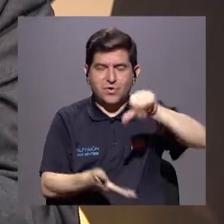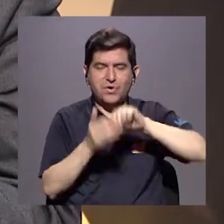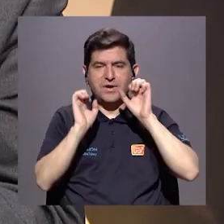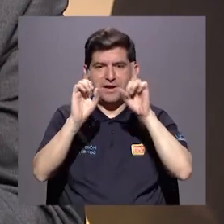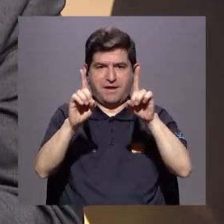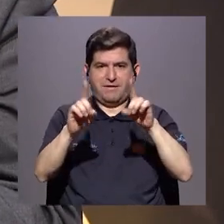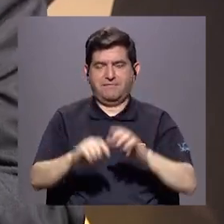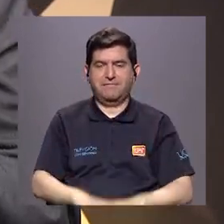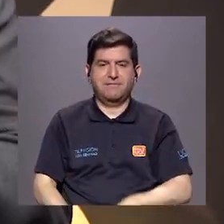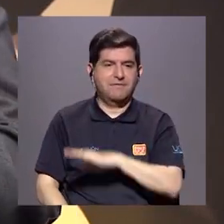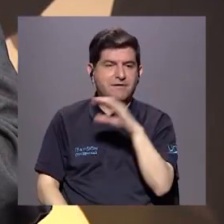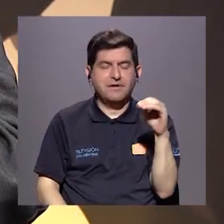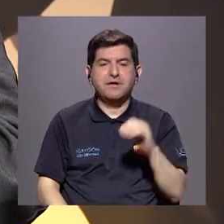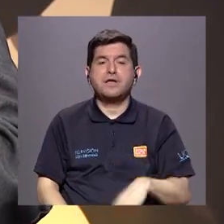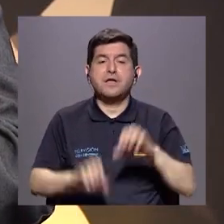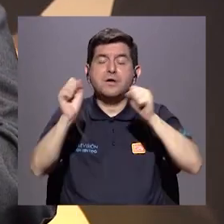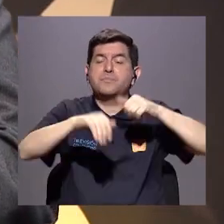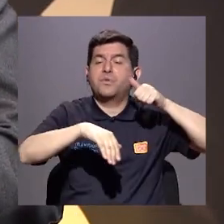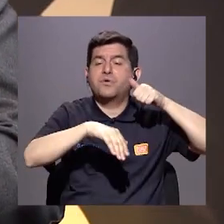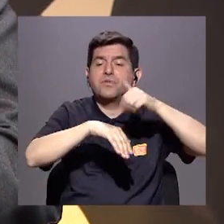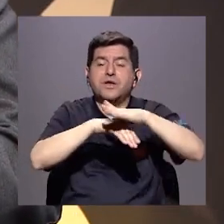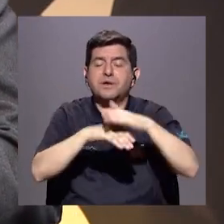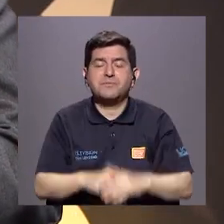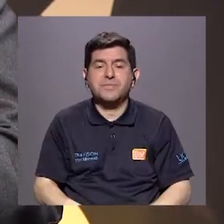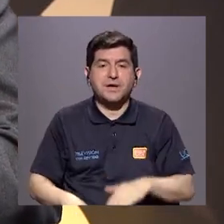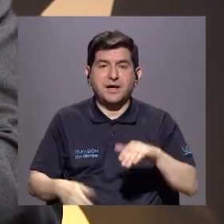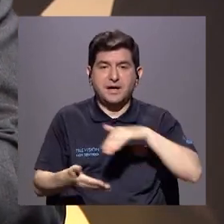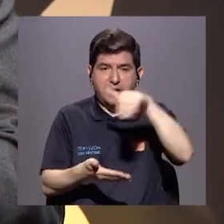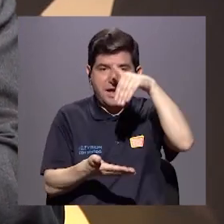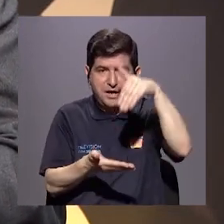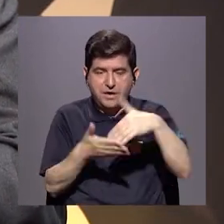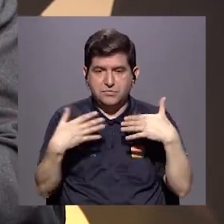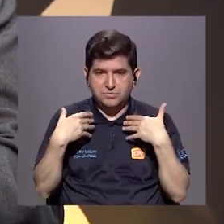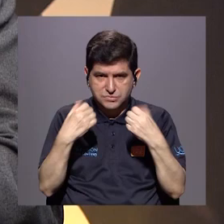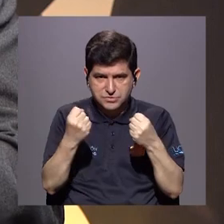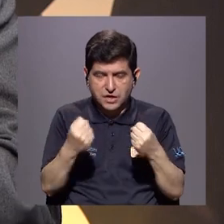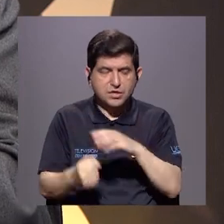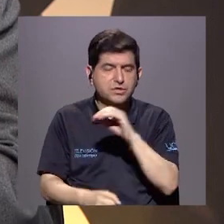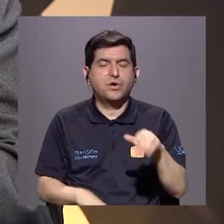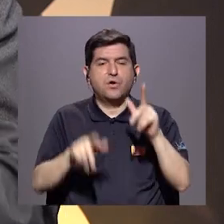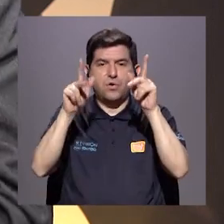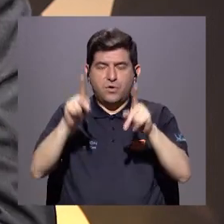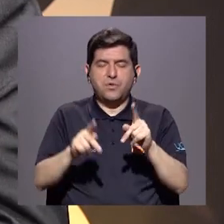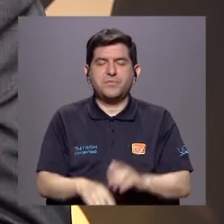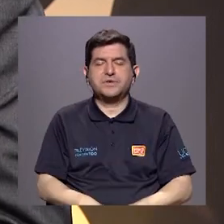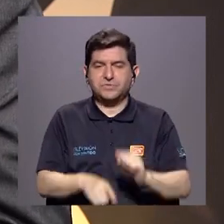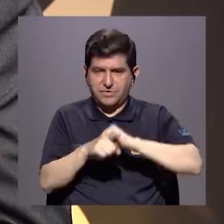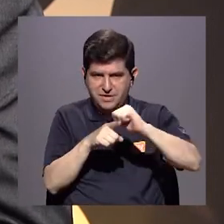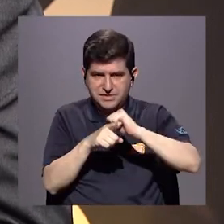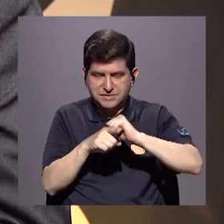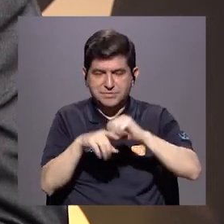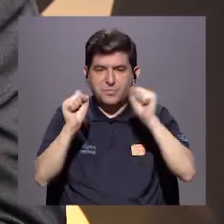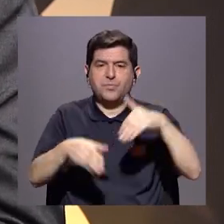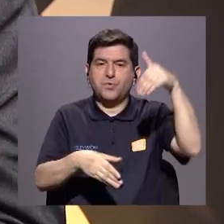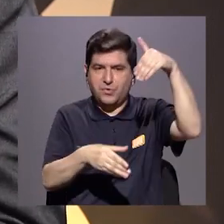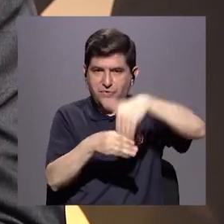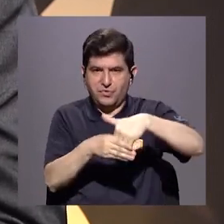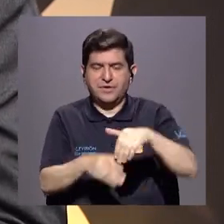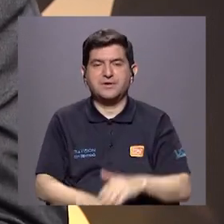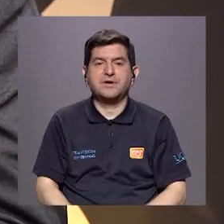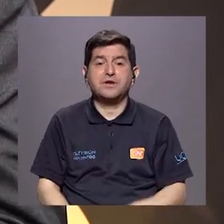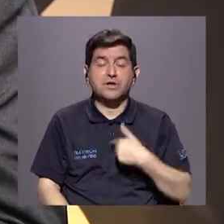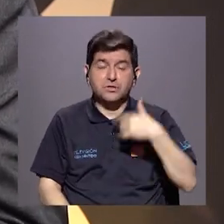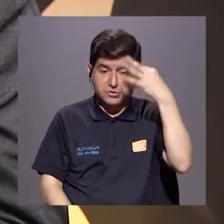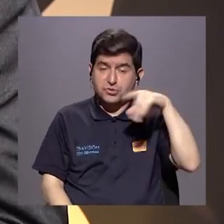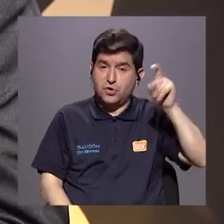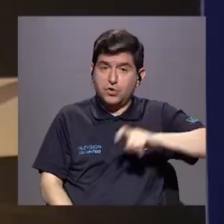educativo y como referir a centros de salud oa profesionales digamos debidamente capacitados para intervenir yo creo que es